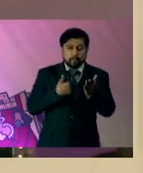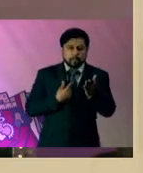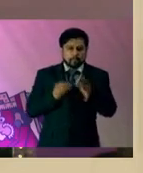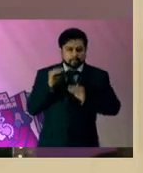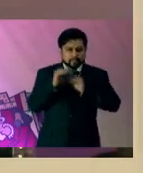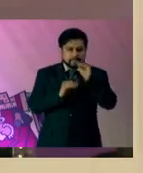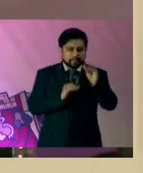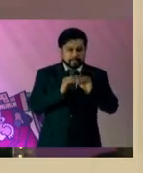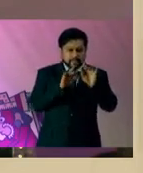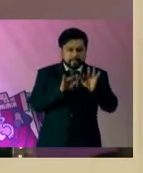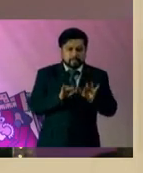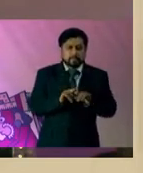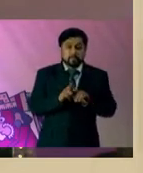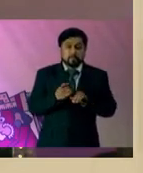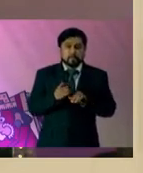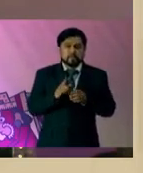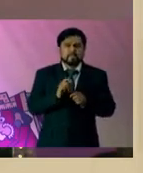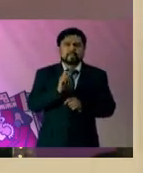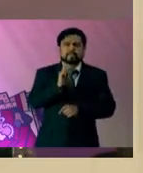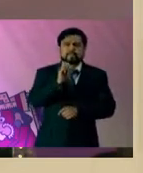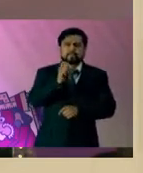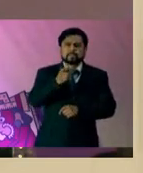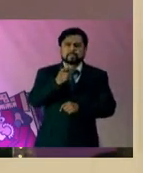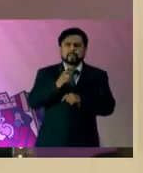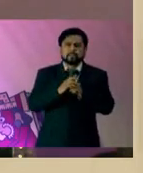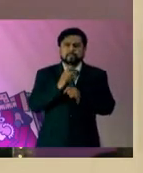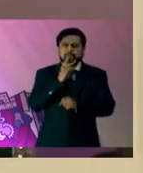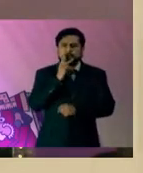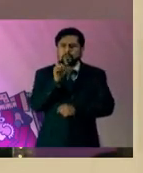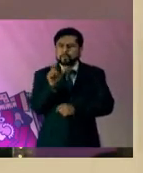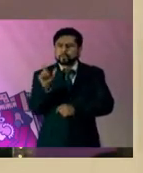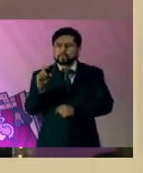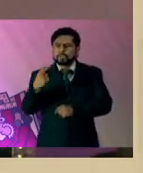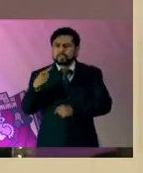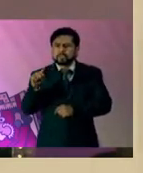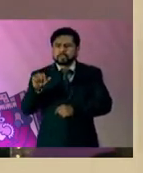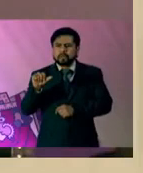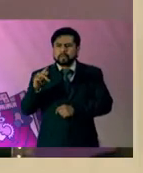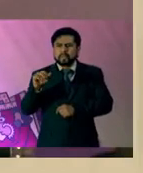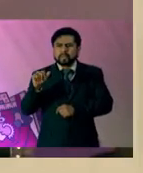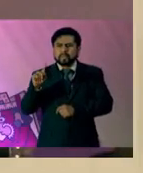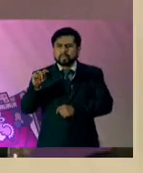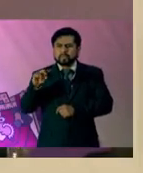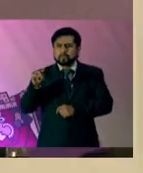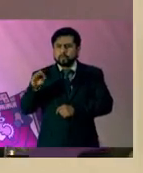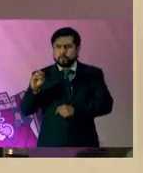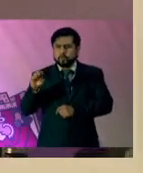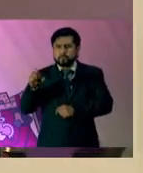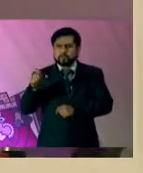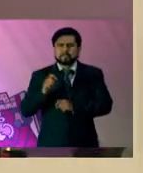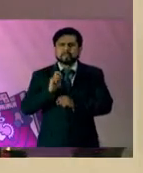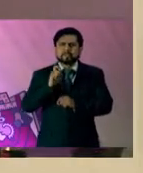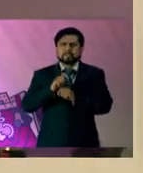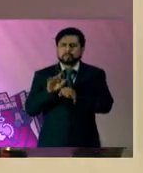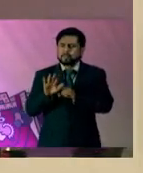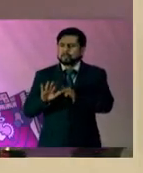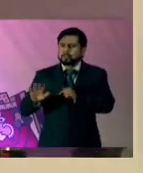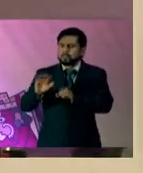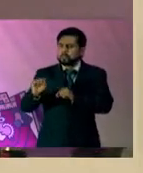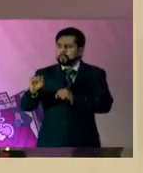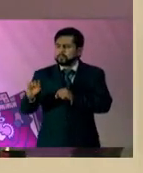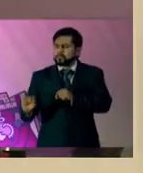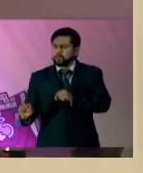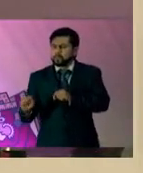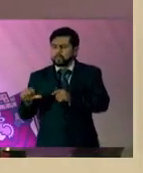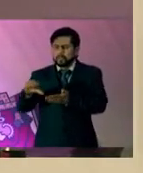de lo que significa el zapatismo de lo que representa para los pueblos del sur del centro sur de méxico